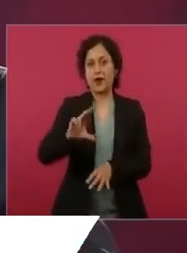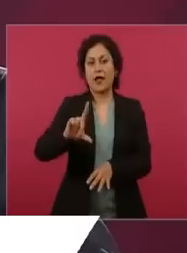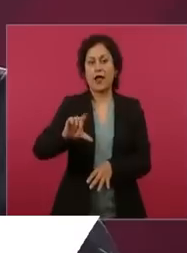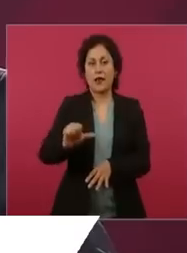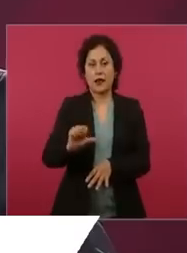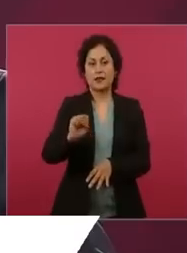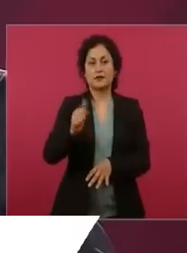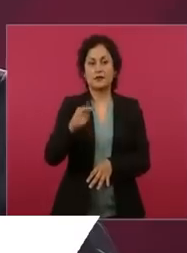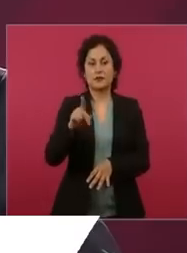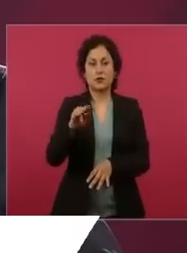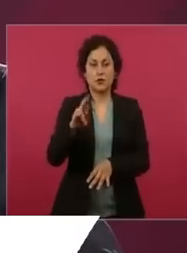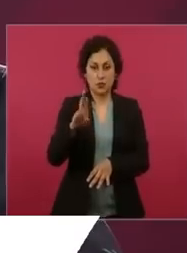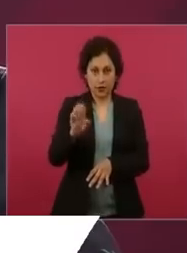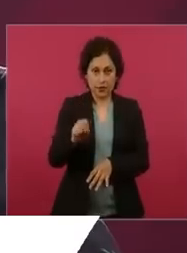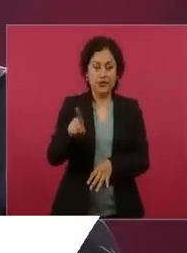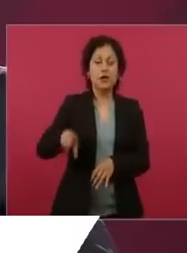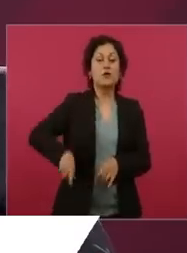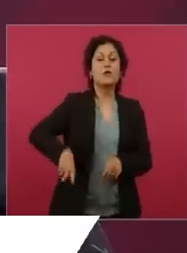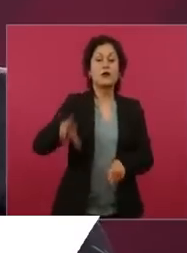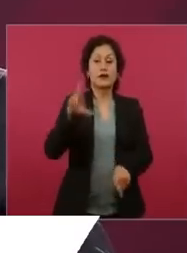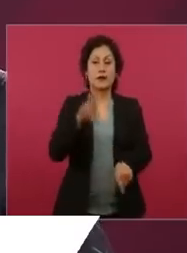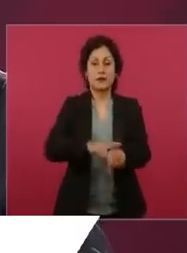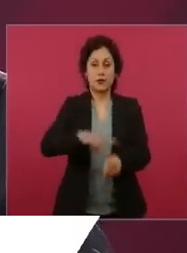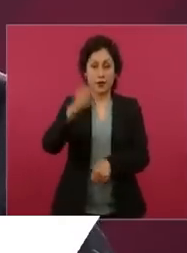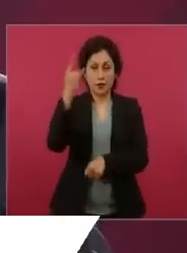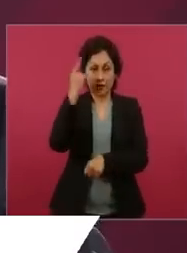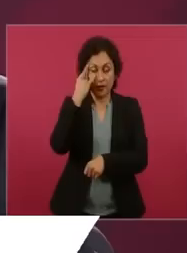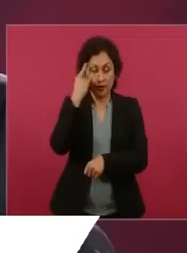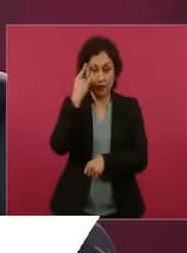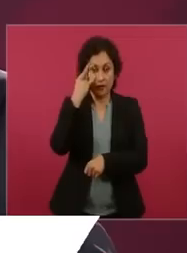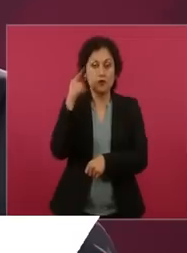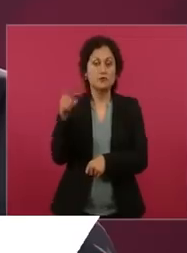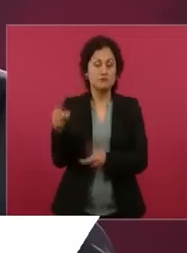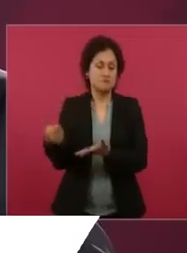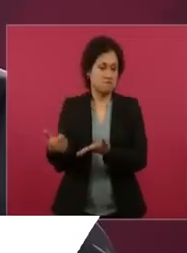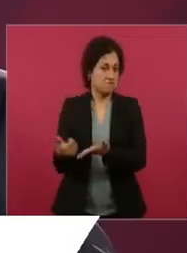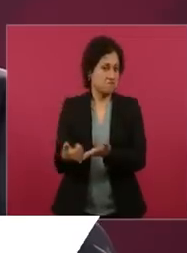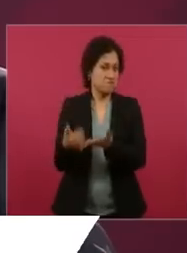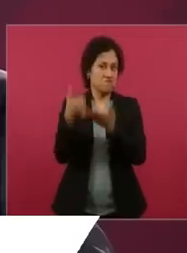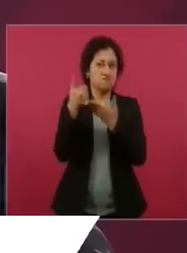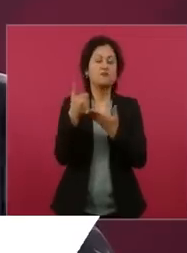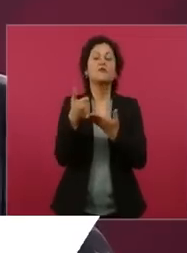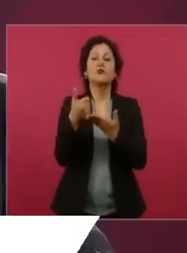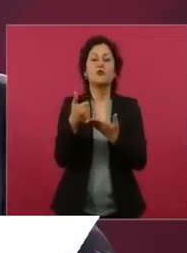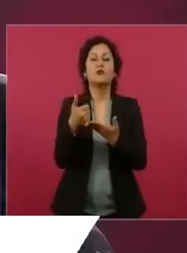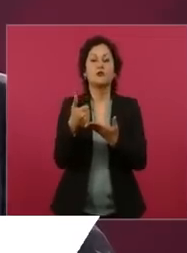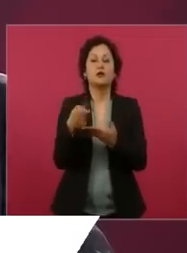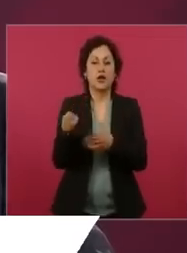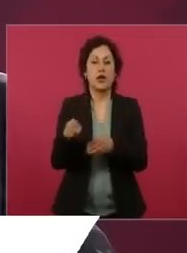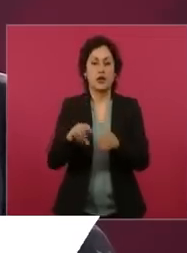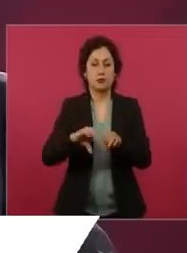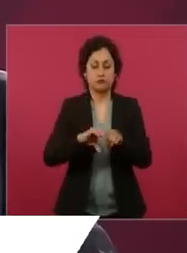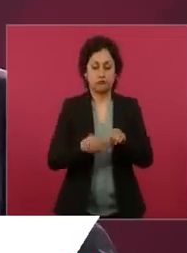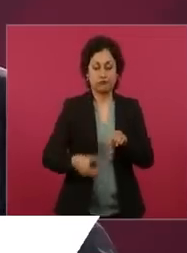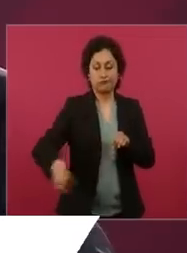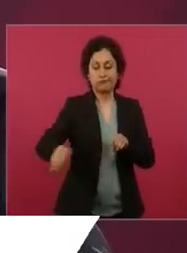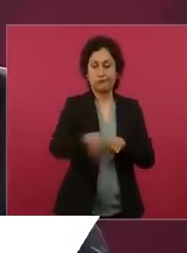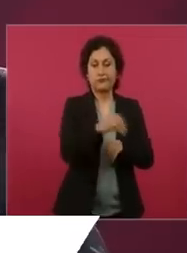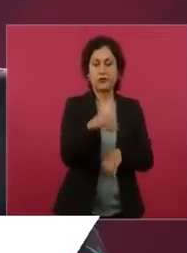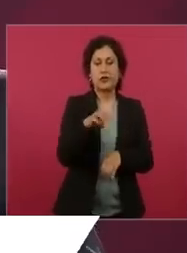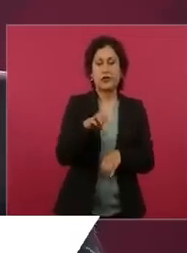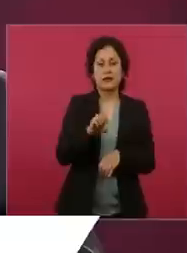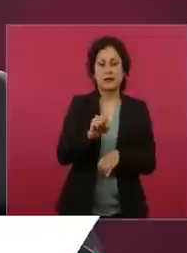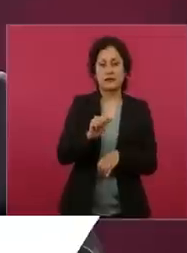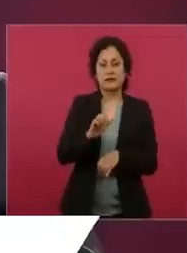a los 76 años y bueno por supuesto ahí están las palabras del presidente López Obrador también saludamos